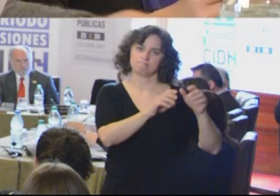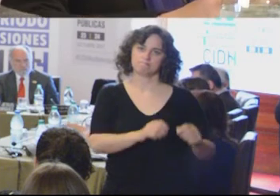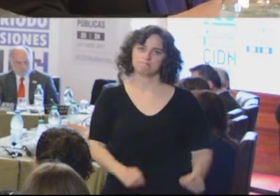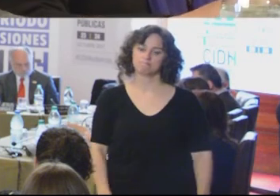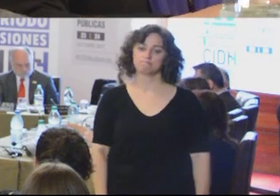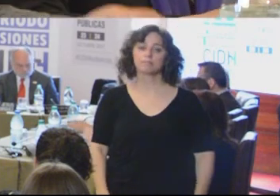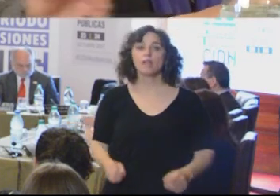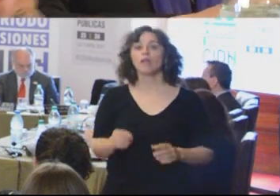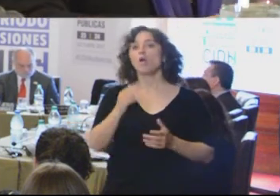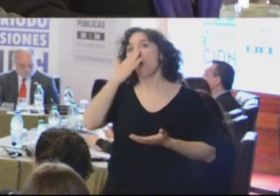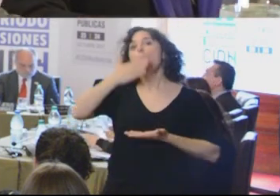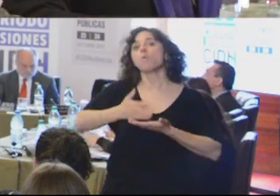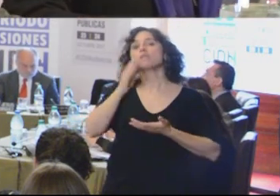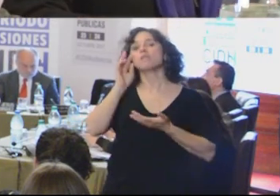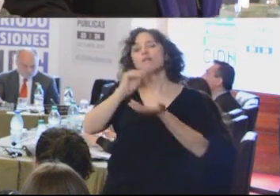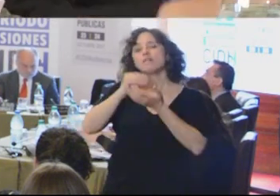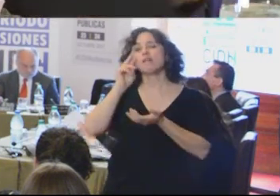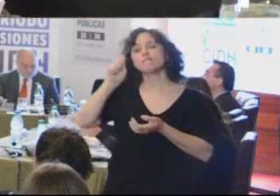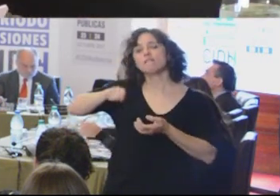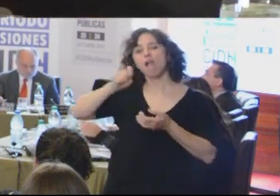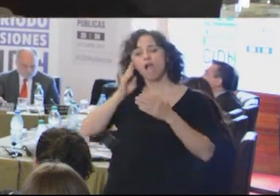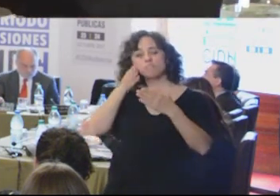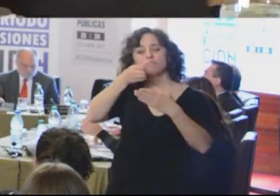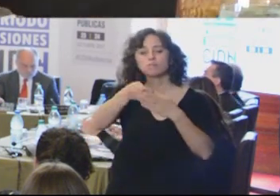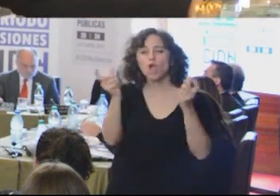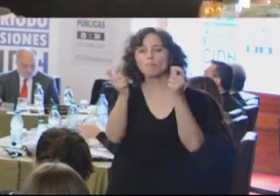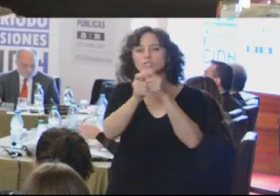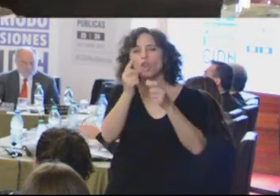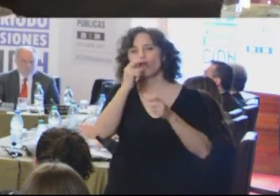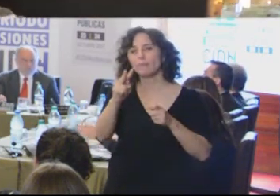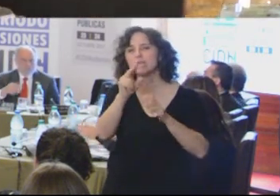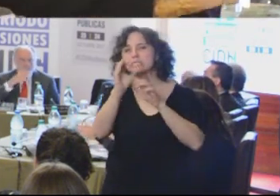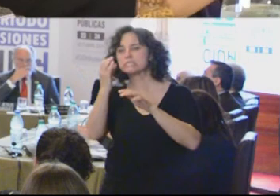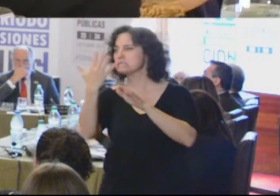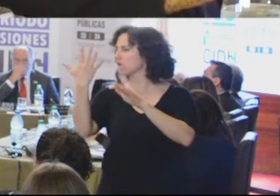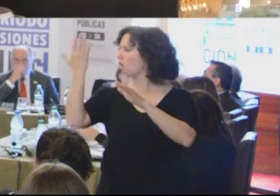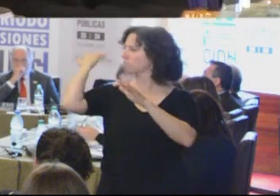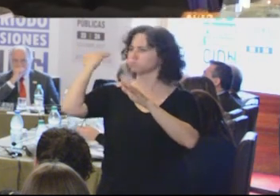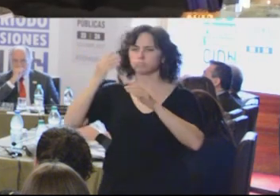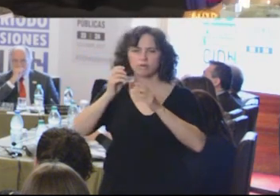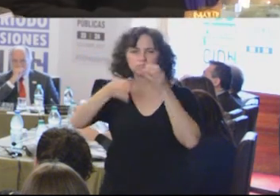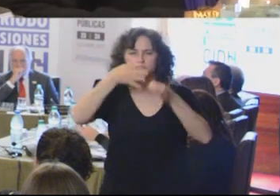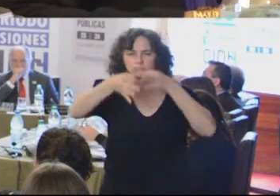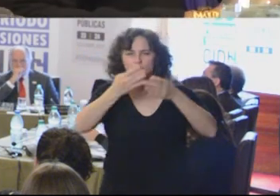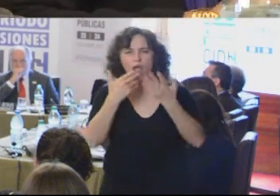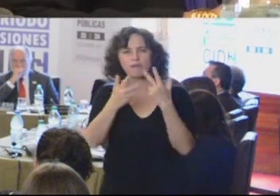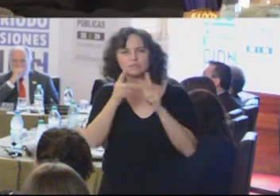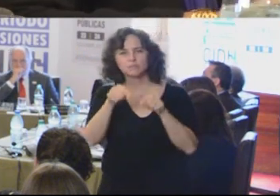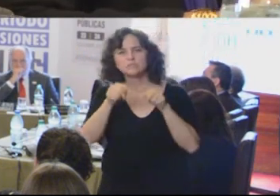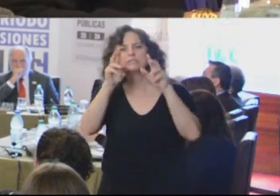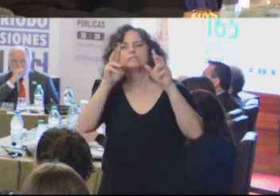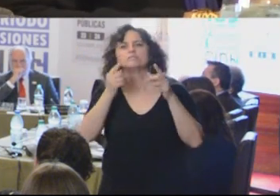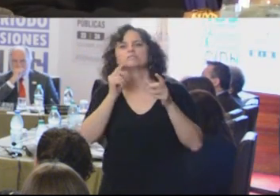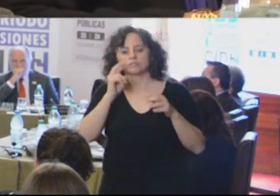desde la última vez que la fiscalía asistió a esta comisión en el año 2005 para tratar este tema se ha obtenido en materia